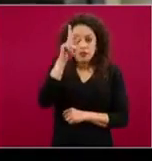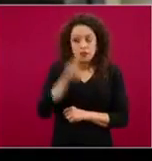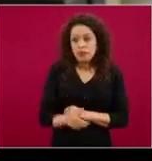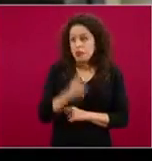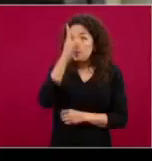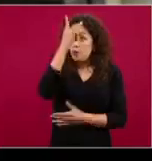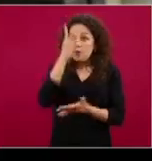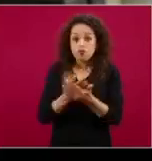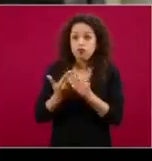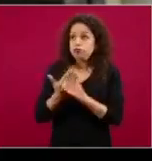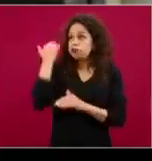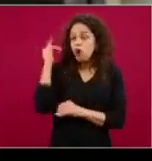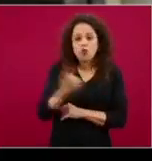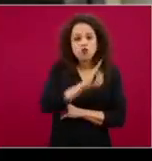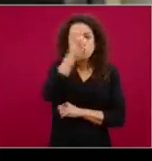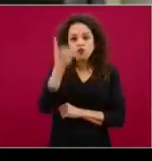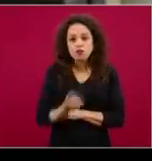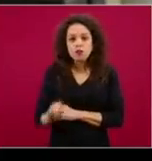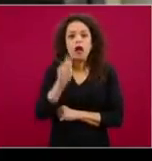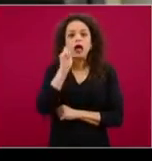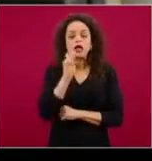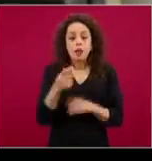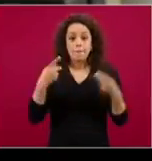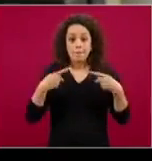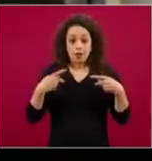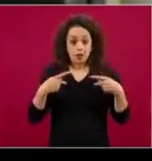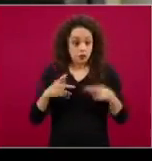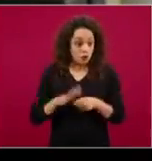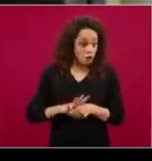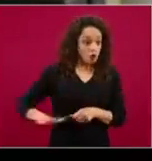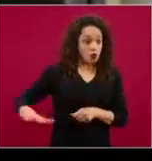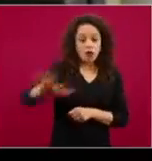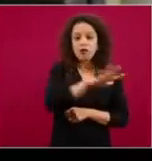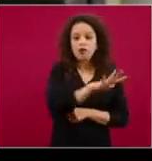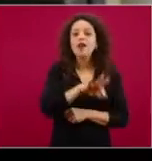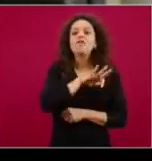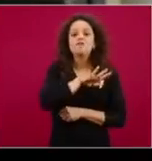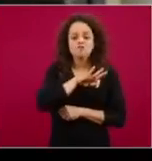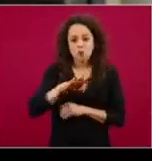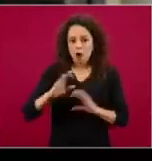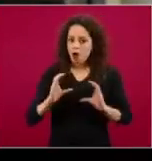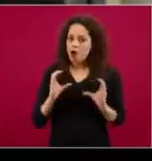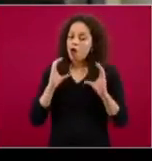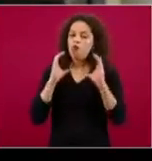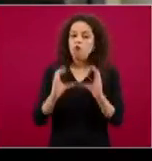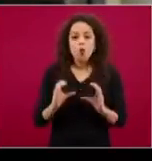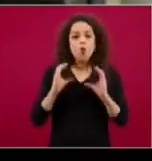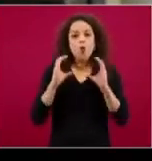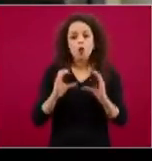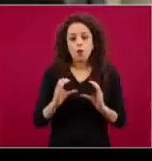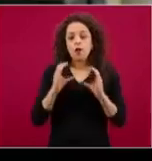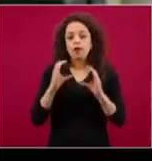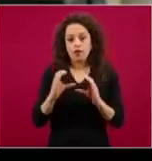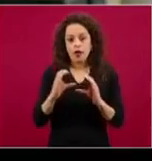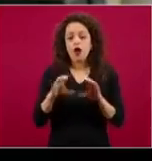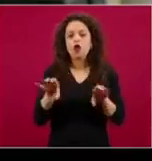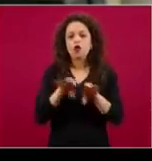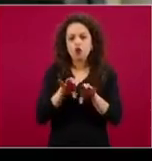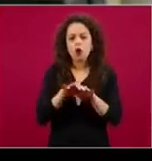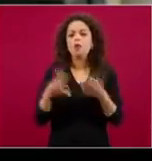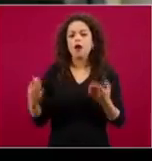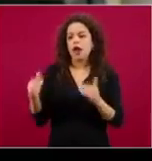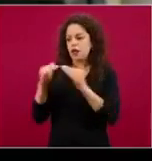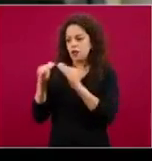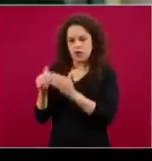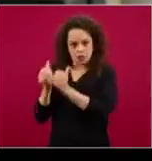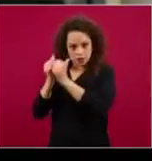la población se cuide y se proteja, lo vimos desde el confinamiento hasta el uso de cubrebocas, todas las medidas que se